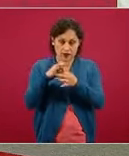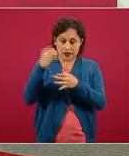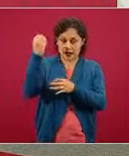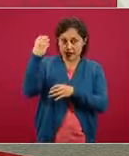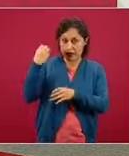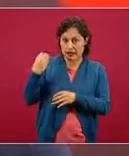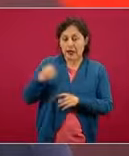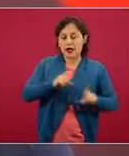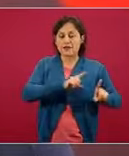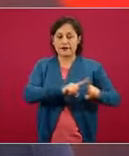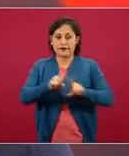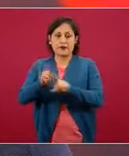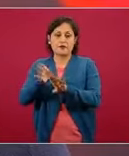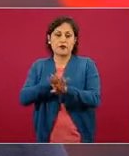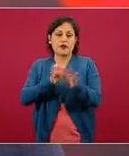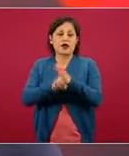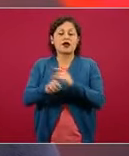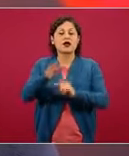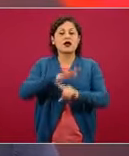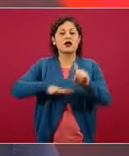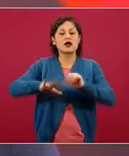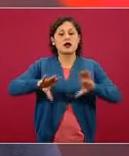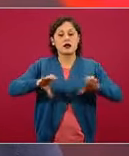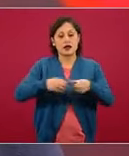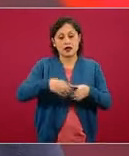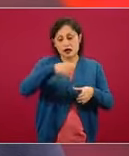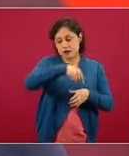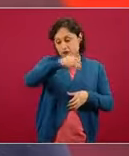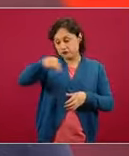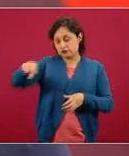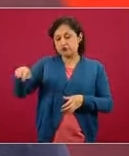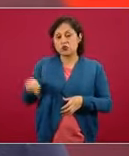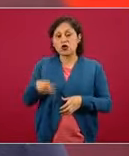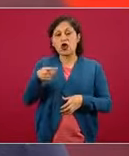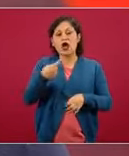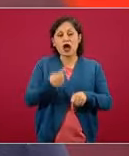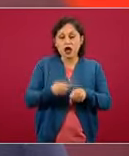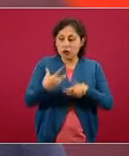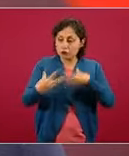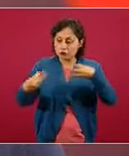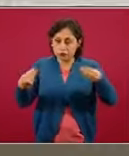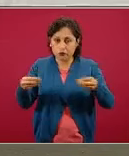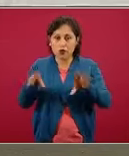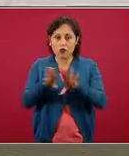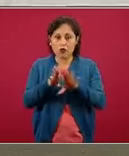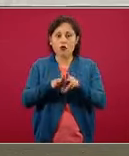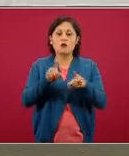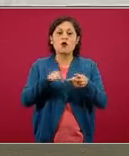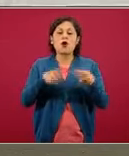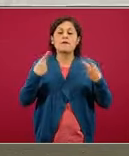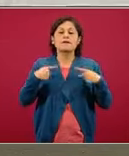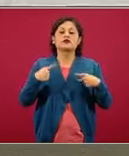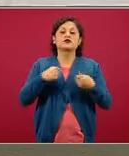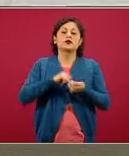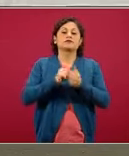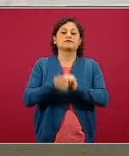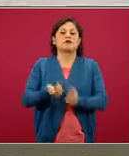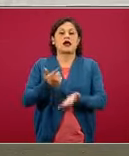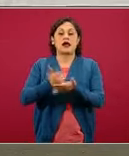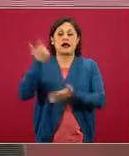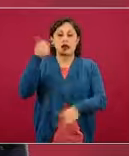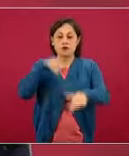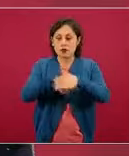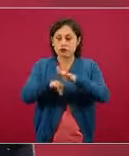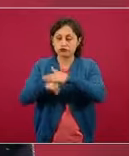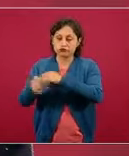tienen que ver con el comportamiento, la evolución de la epidemia, los que tienen que ver con los casos graves y la demanda